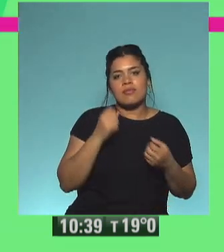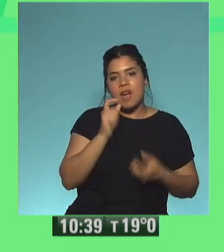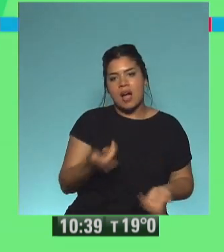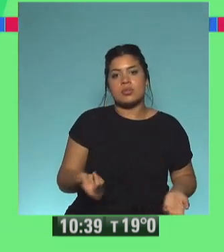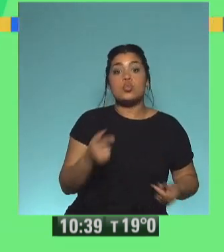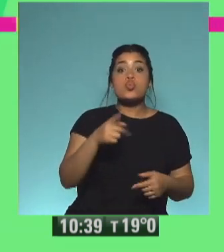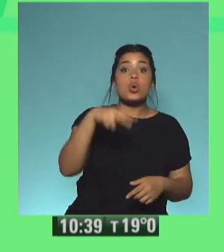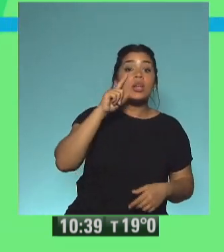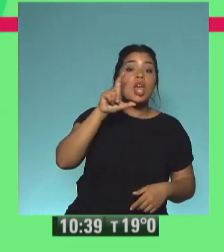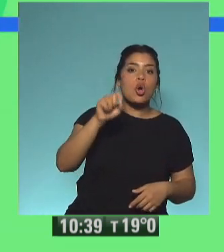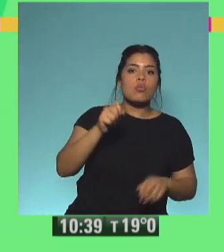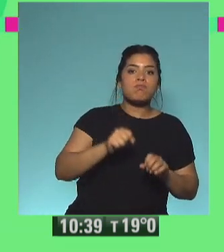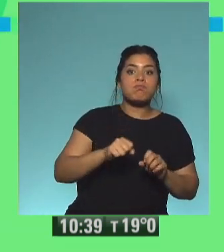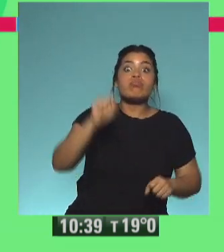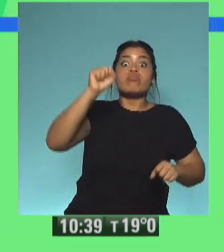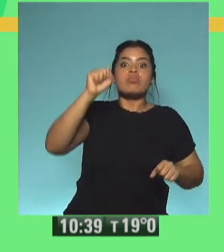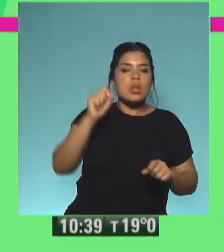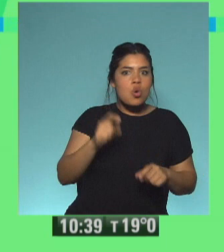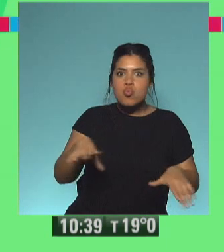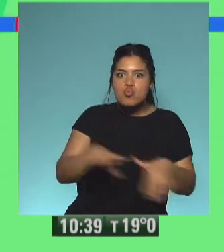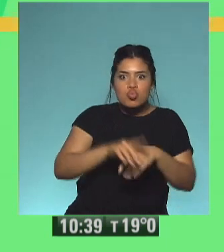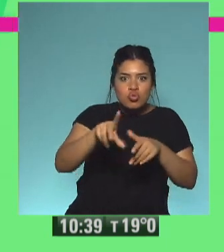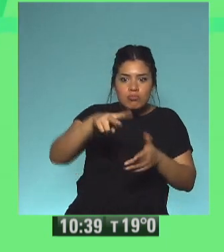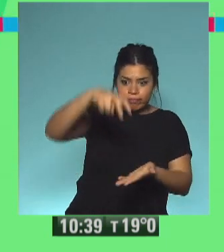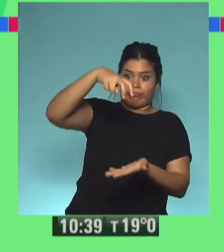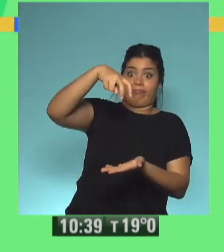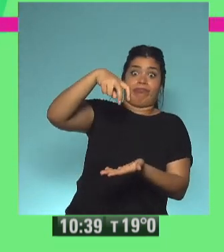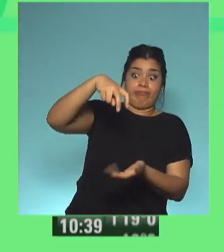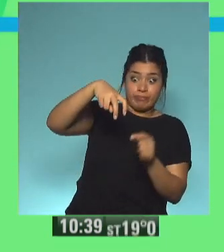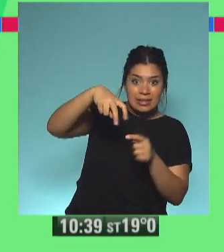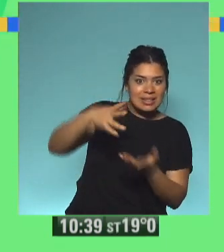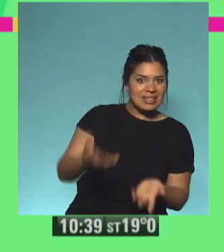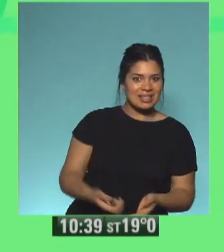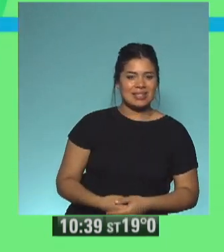tomando vuelo! Y mirá, está, y en, está el aire. En el aire. Muy bien.